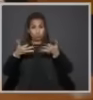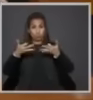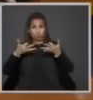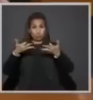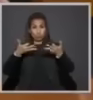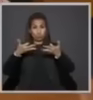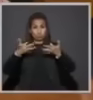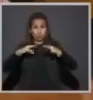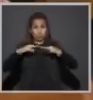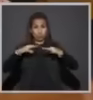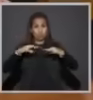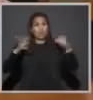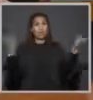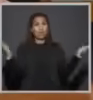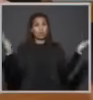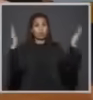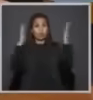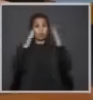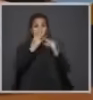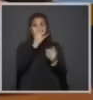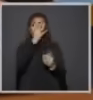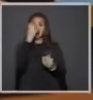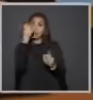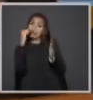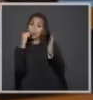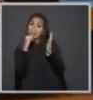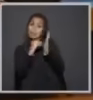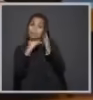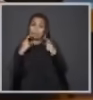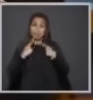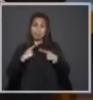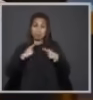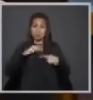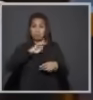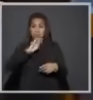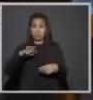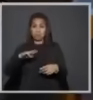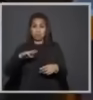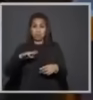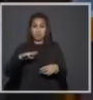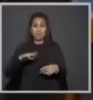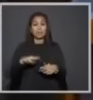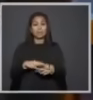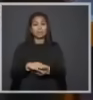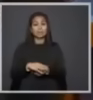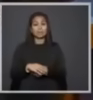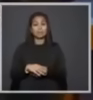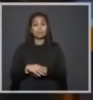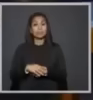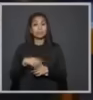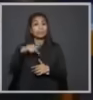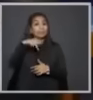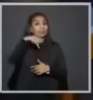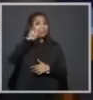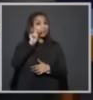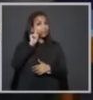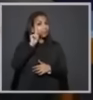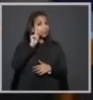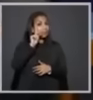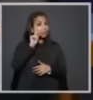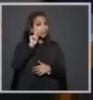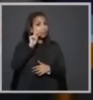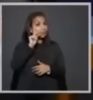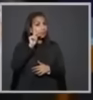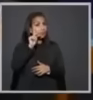400 seres humanos, un poco más de 400, pero son